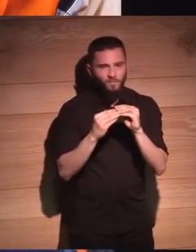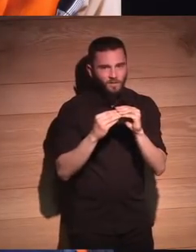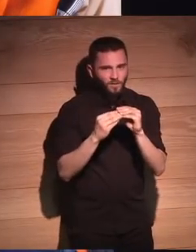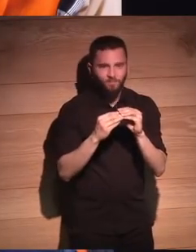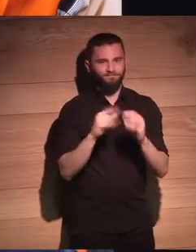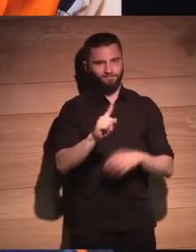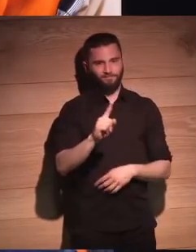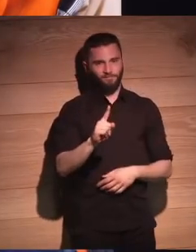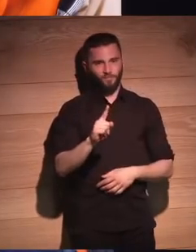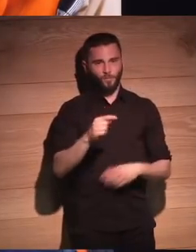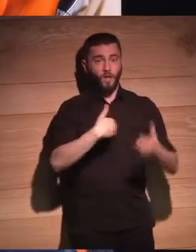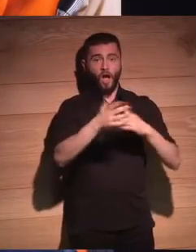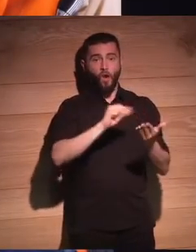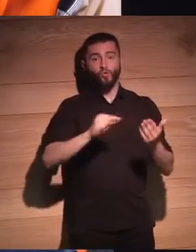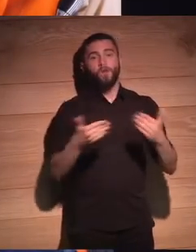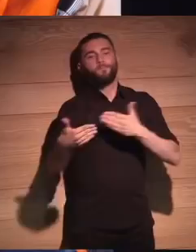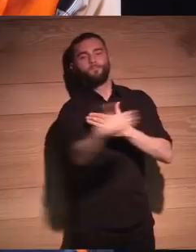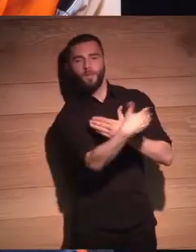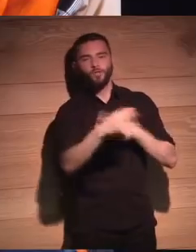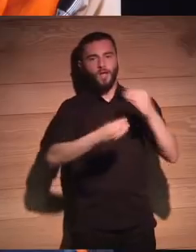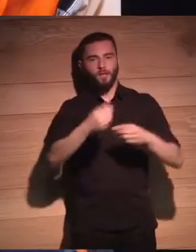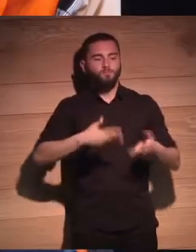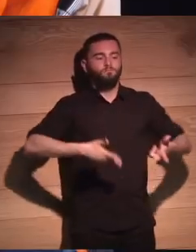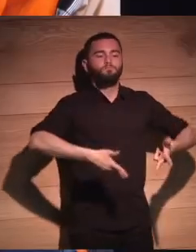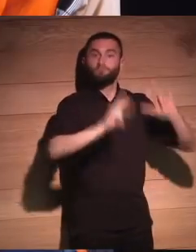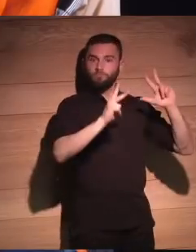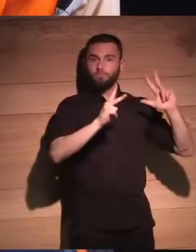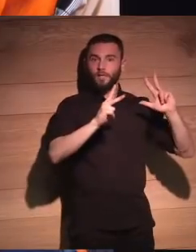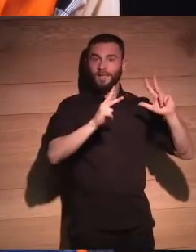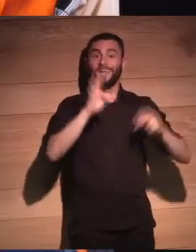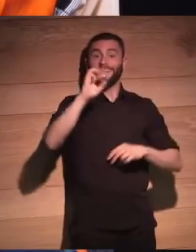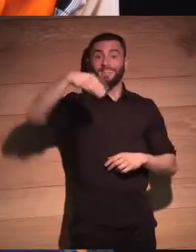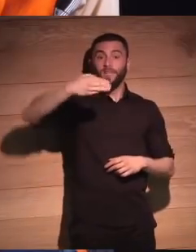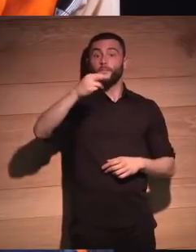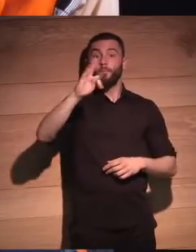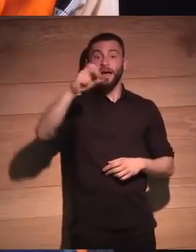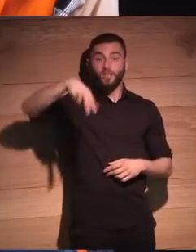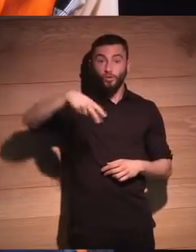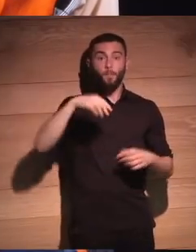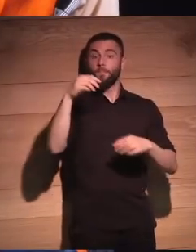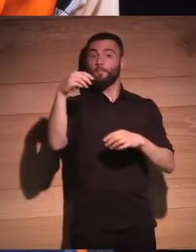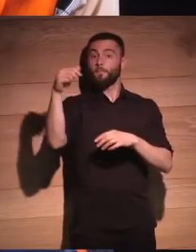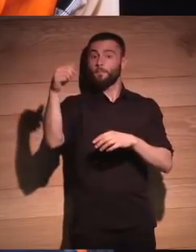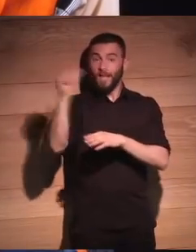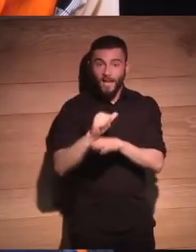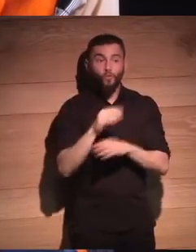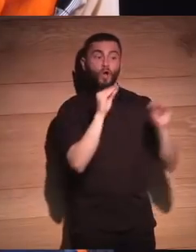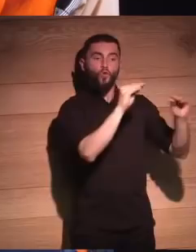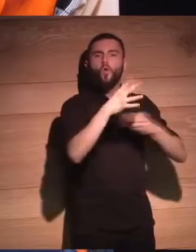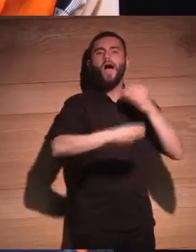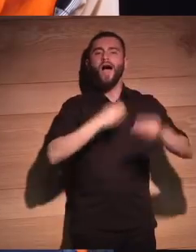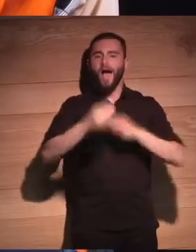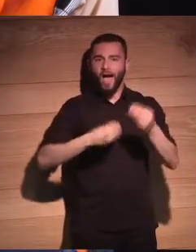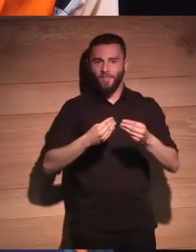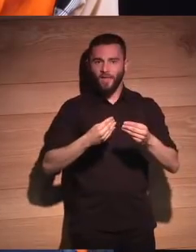autor haga sus versiones. Y Tim Burton hace una película de Tim Burton. Entonces, sobre esa base, creo además que a Tim Burton